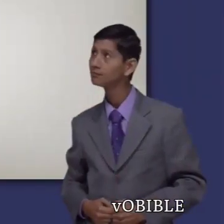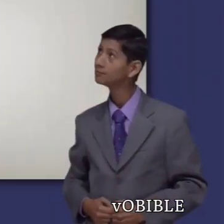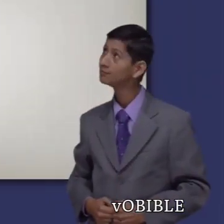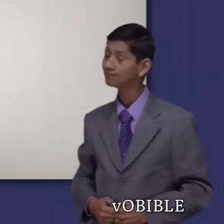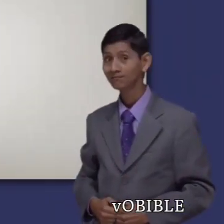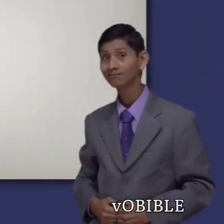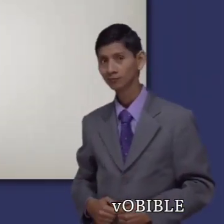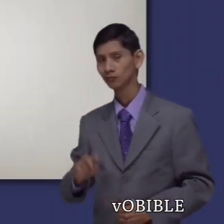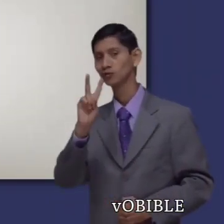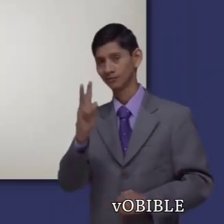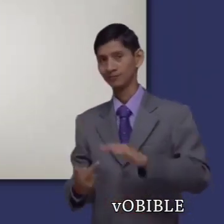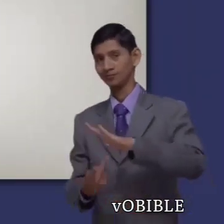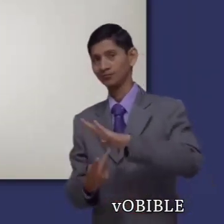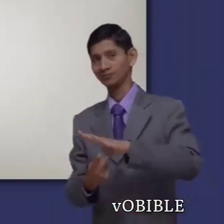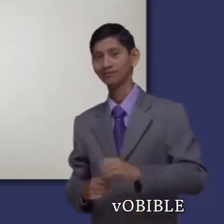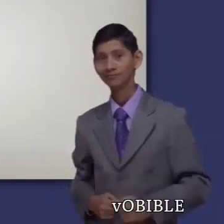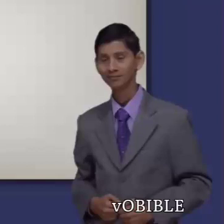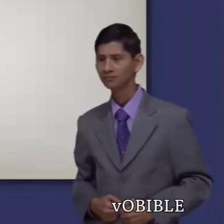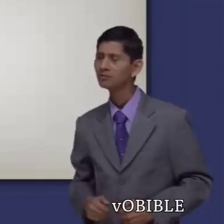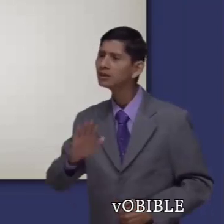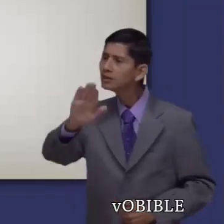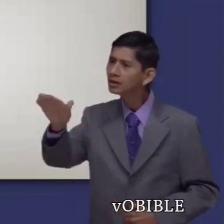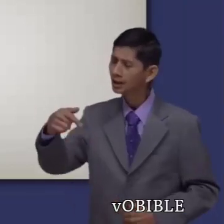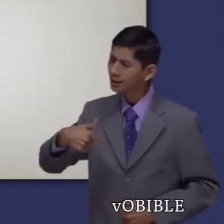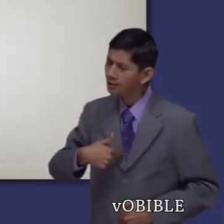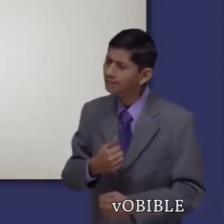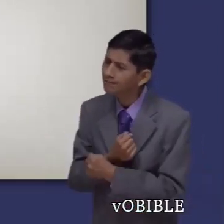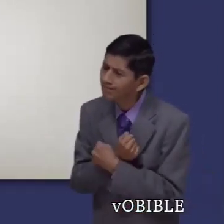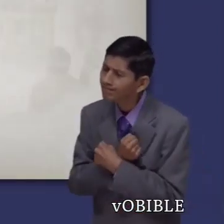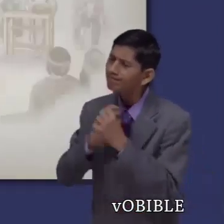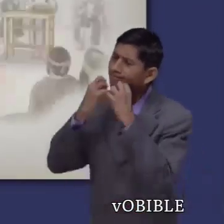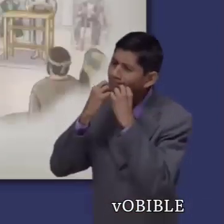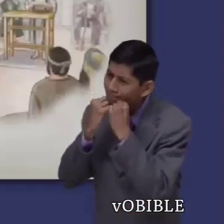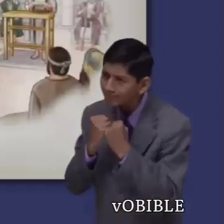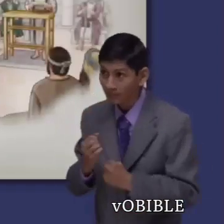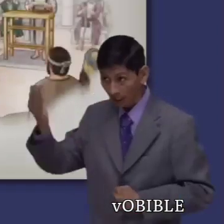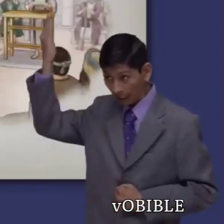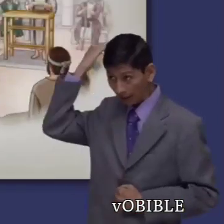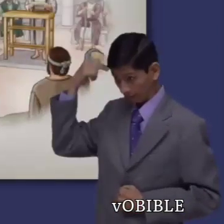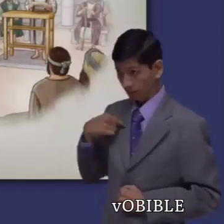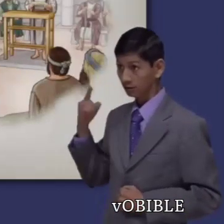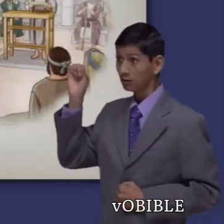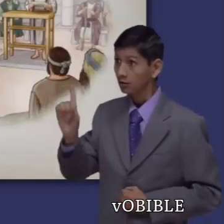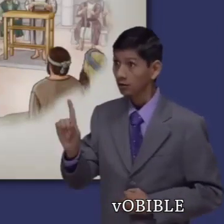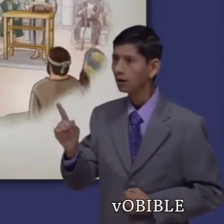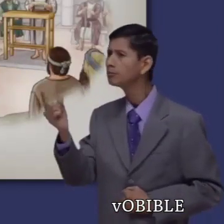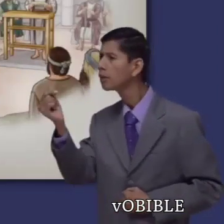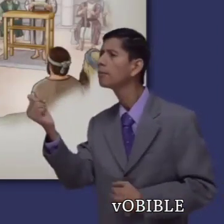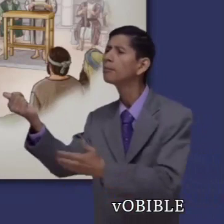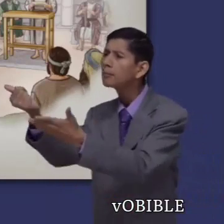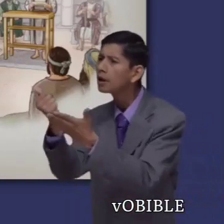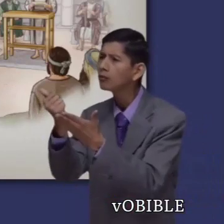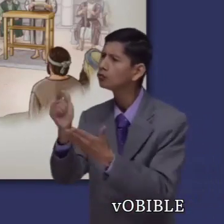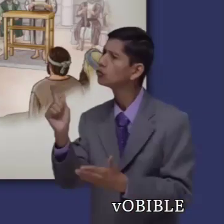En el capítulo 2, les recuerda cuánto los quiere y que mientras estuvo en Tesalónica, trabajó duro a fin de no ser una carga